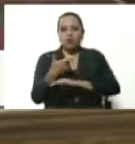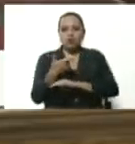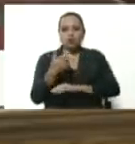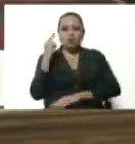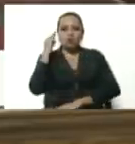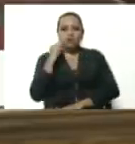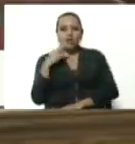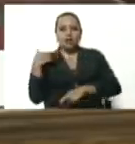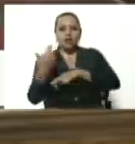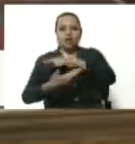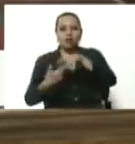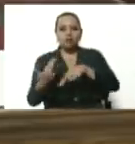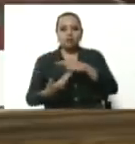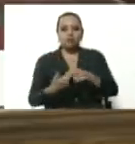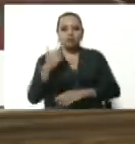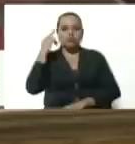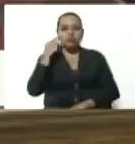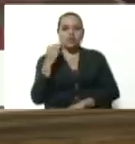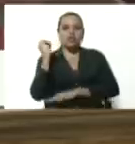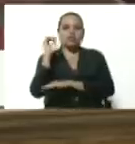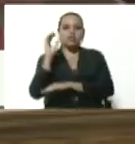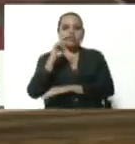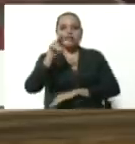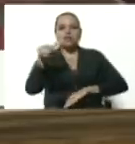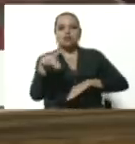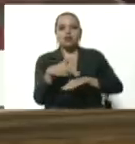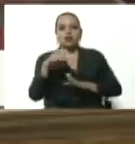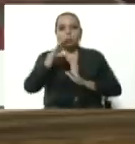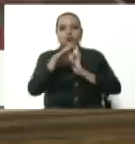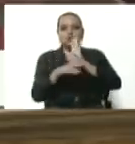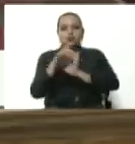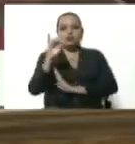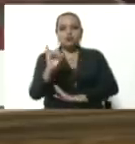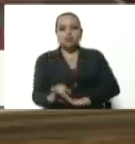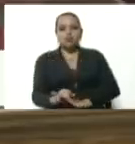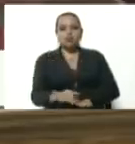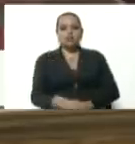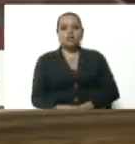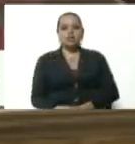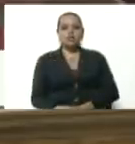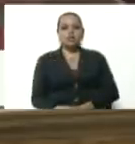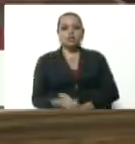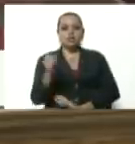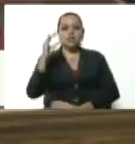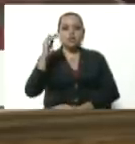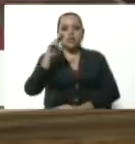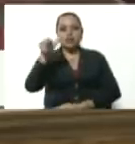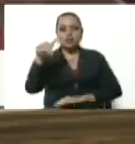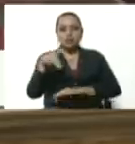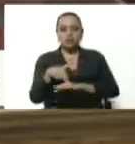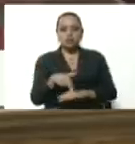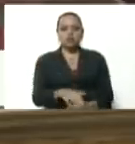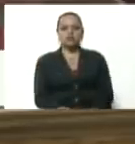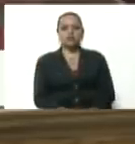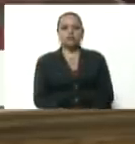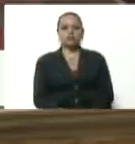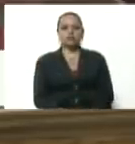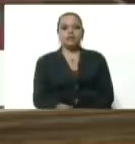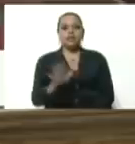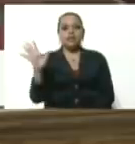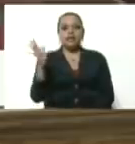Revolución Bolivariana, la Asamblea Nacional Constituyente y de la Asamblea Nacional.